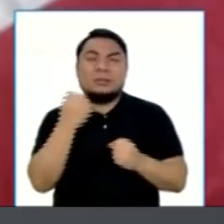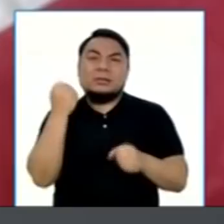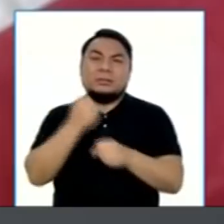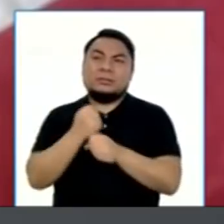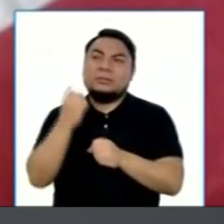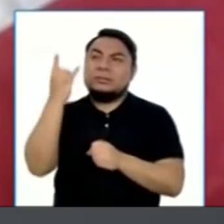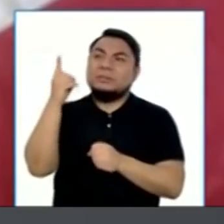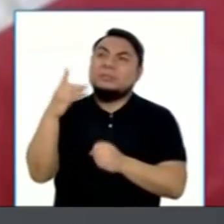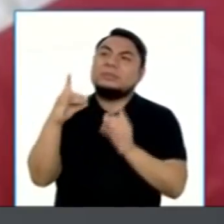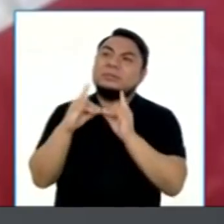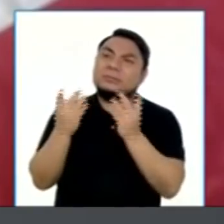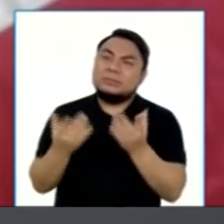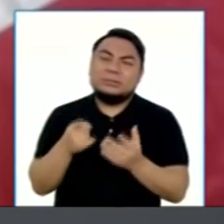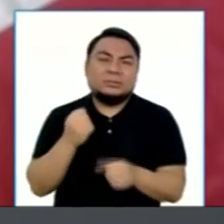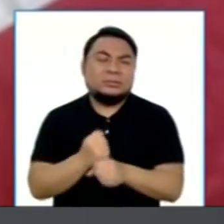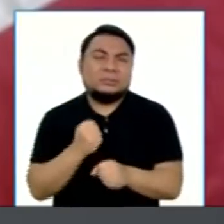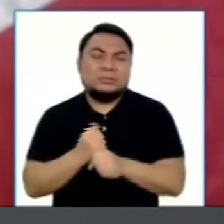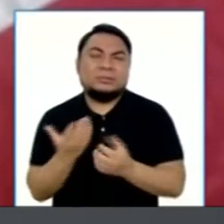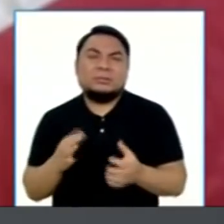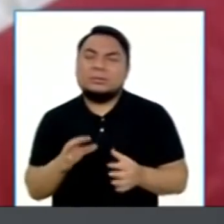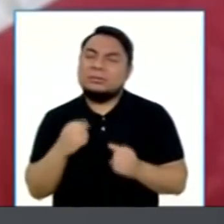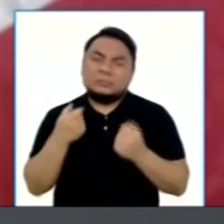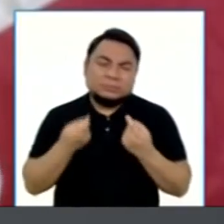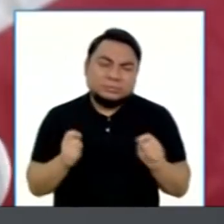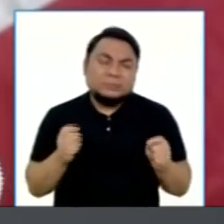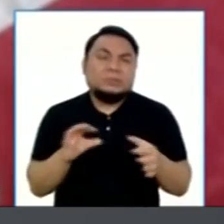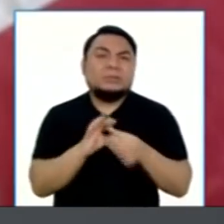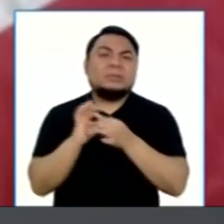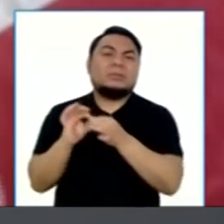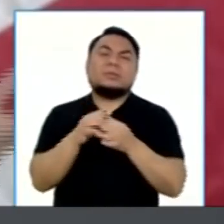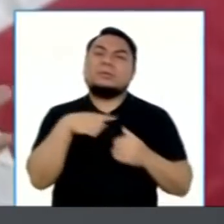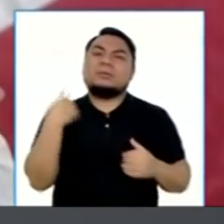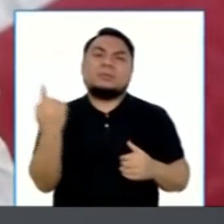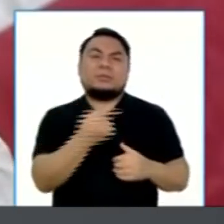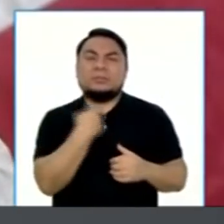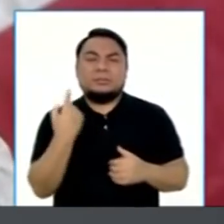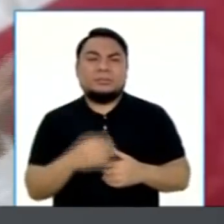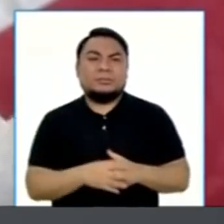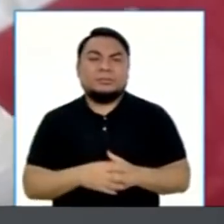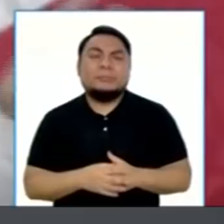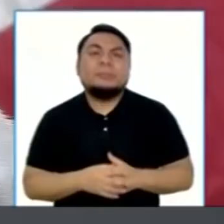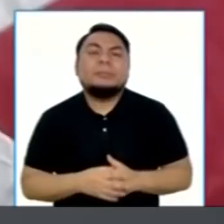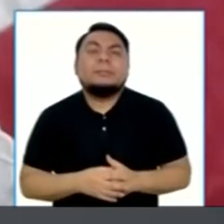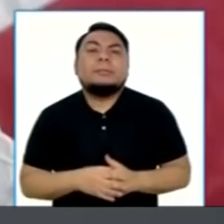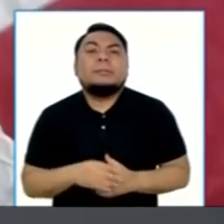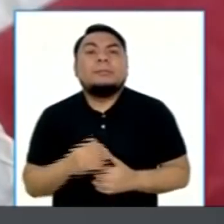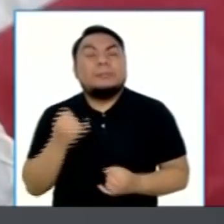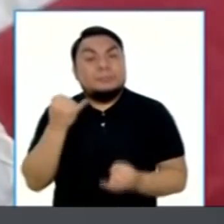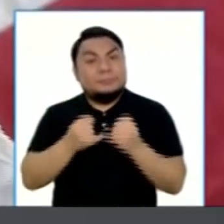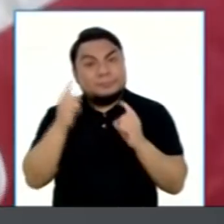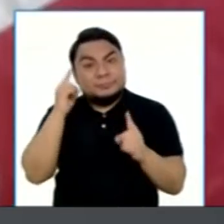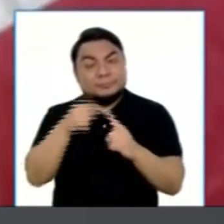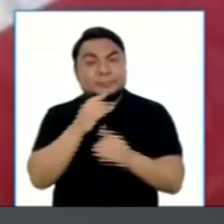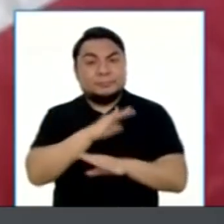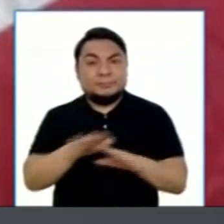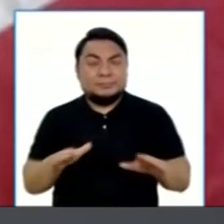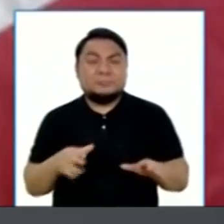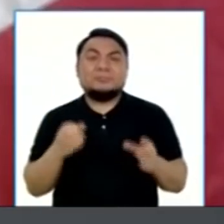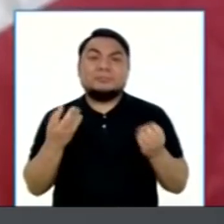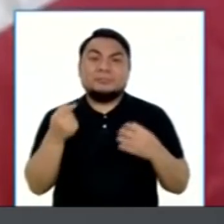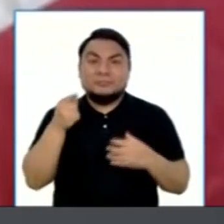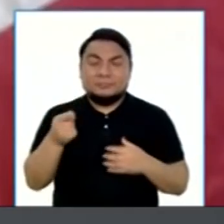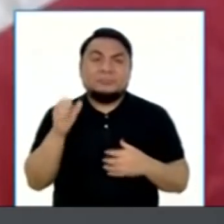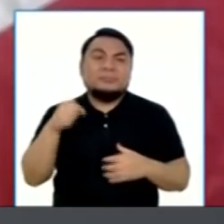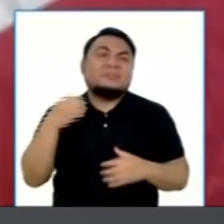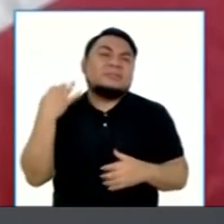de respuesta. Entonces, es un trabajo intenso que hacemos todos y que finalmente, a pesar